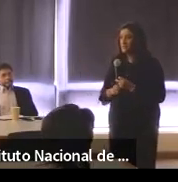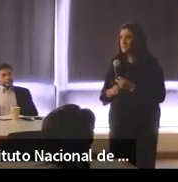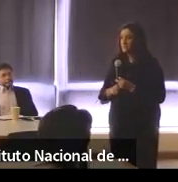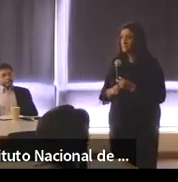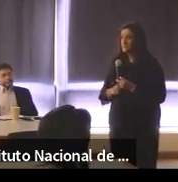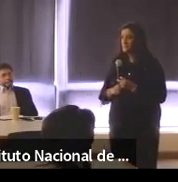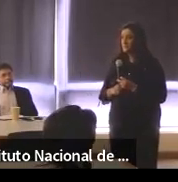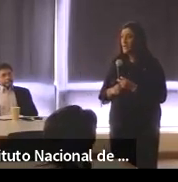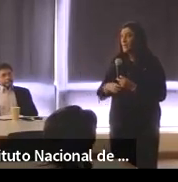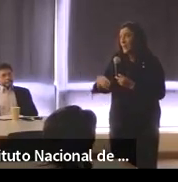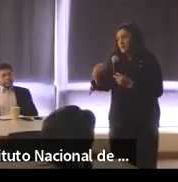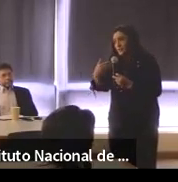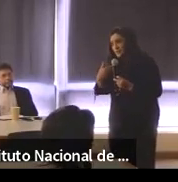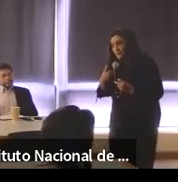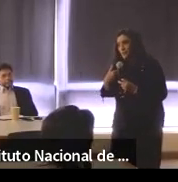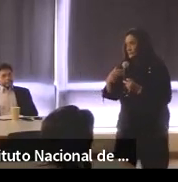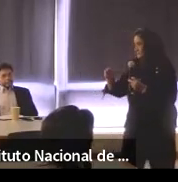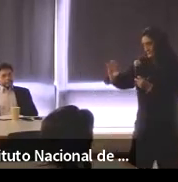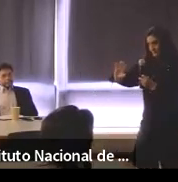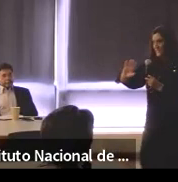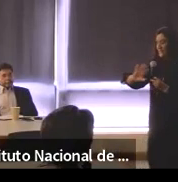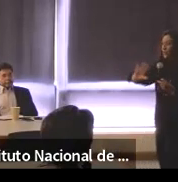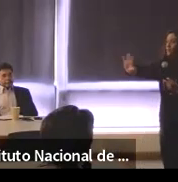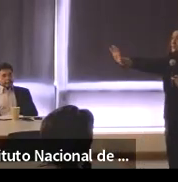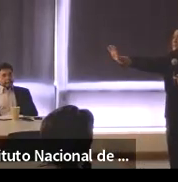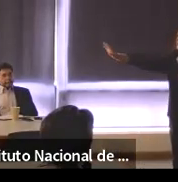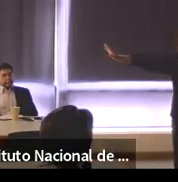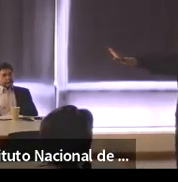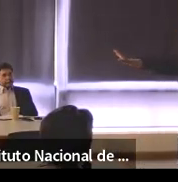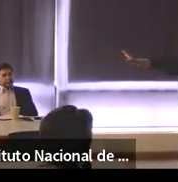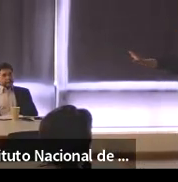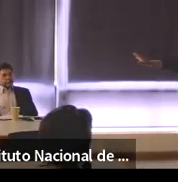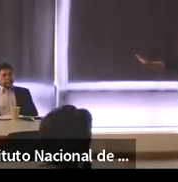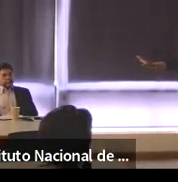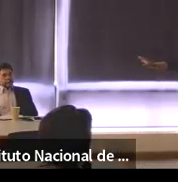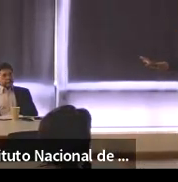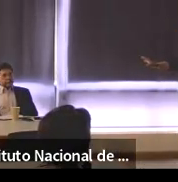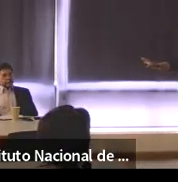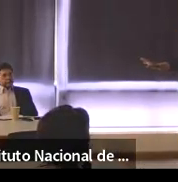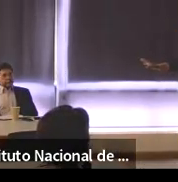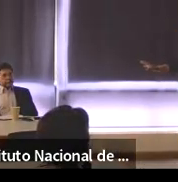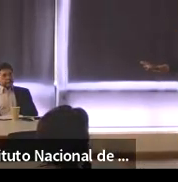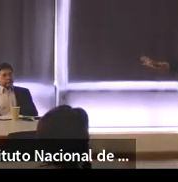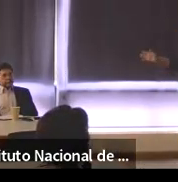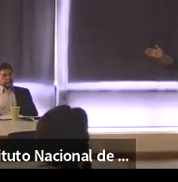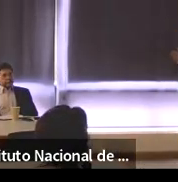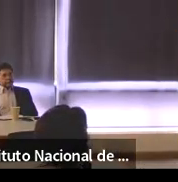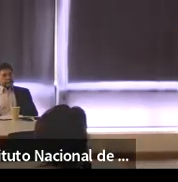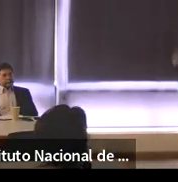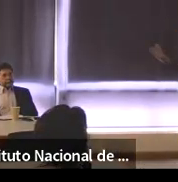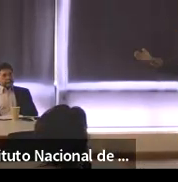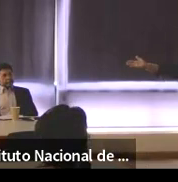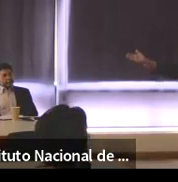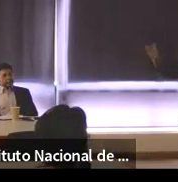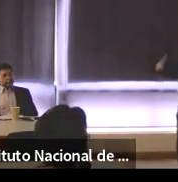toca actuar Pero si tú ves el conflicto desde lejos Y ves cómo